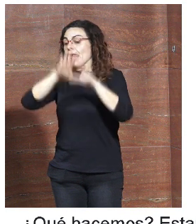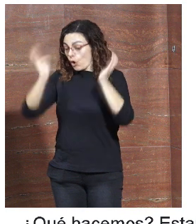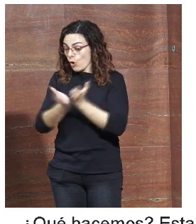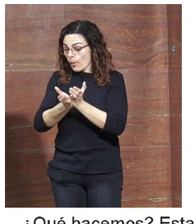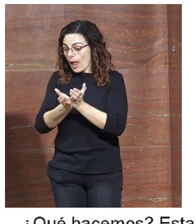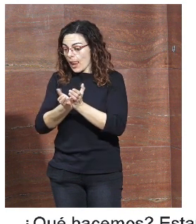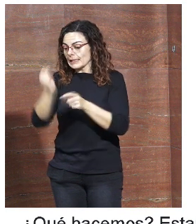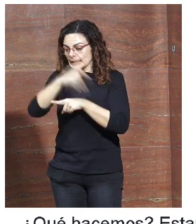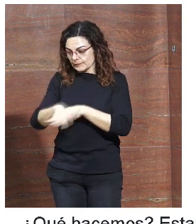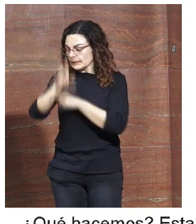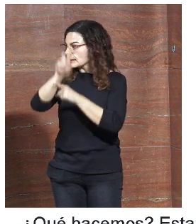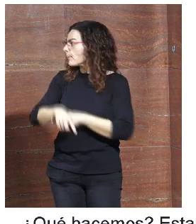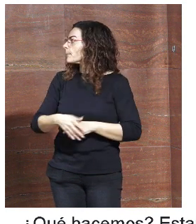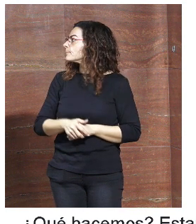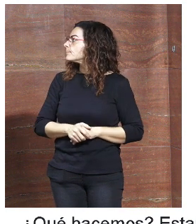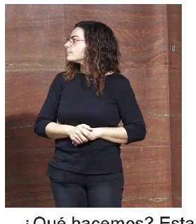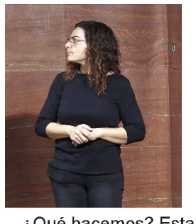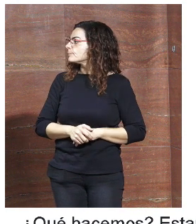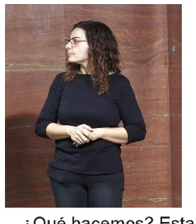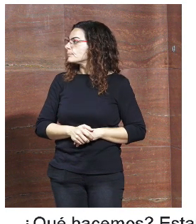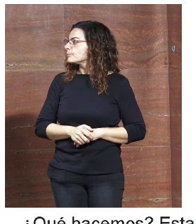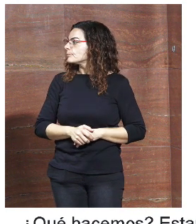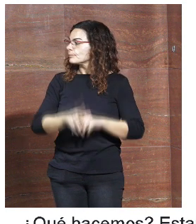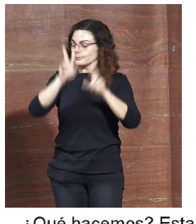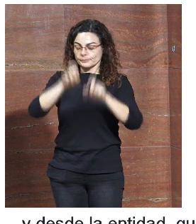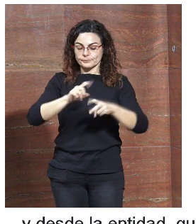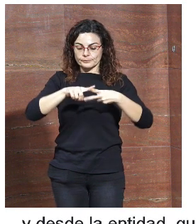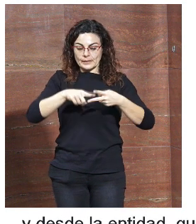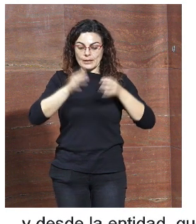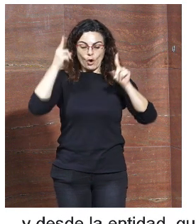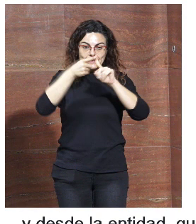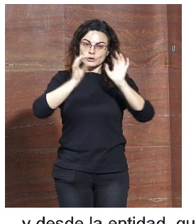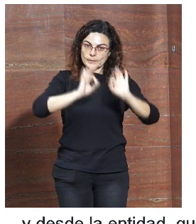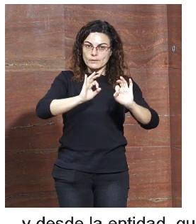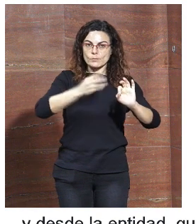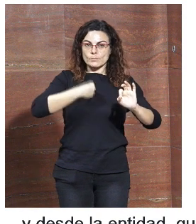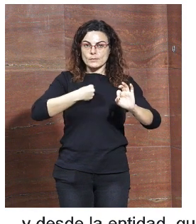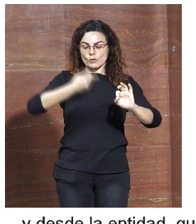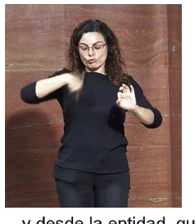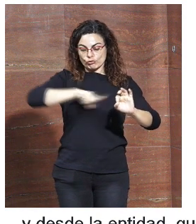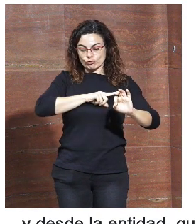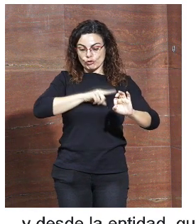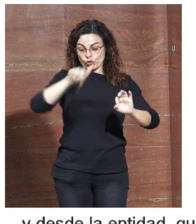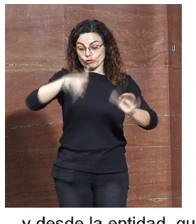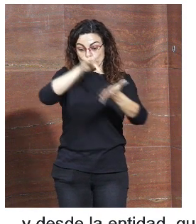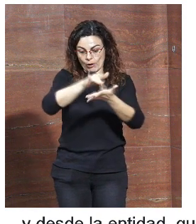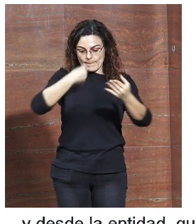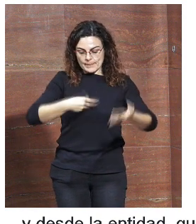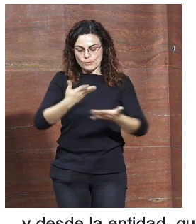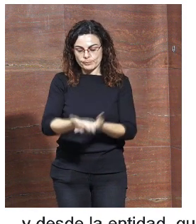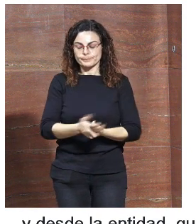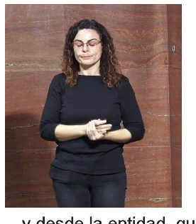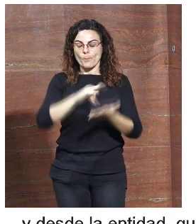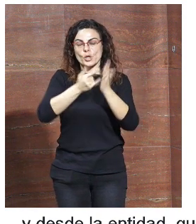y transversal. Vale, los proyectos específicos, que era parte también de lo que nos ocupaba hoy, ¿no?